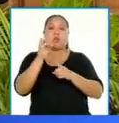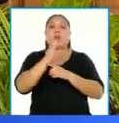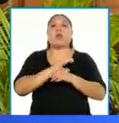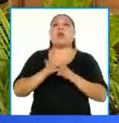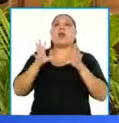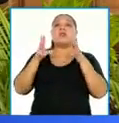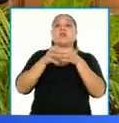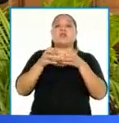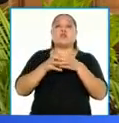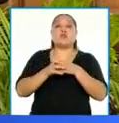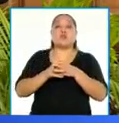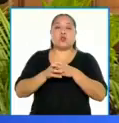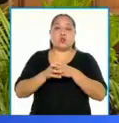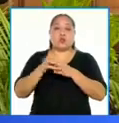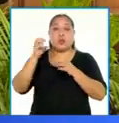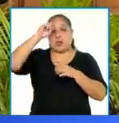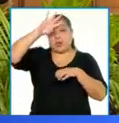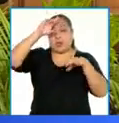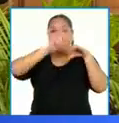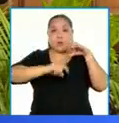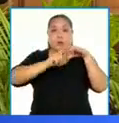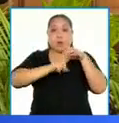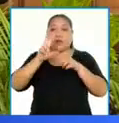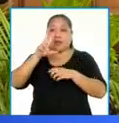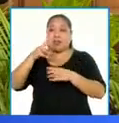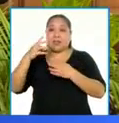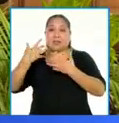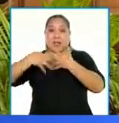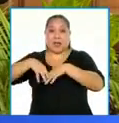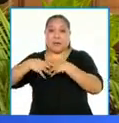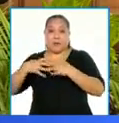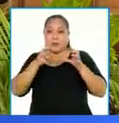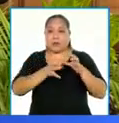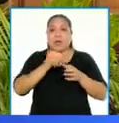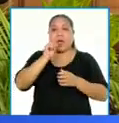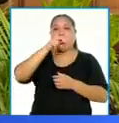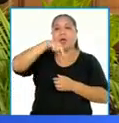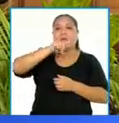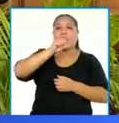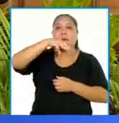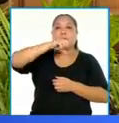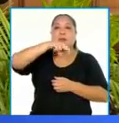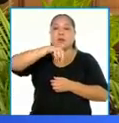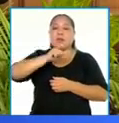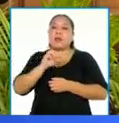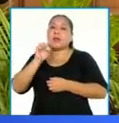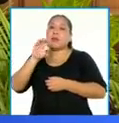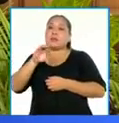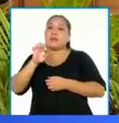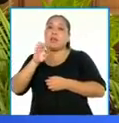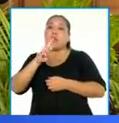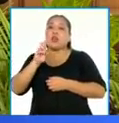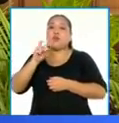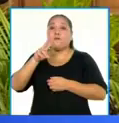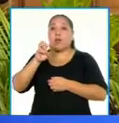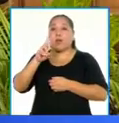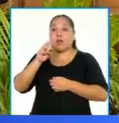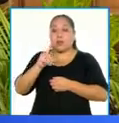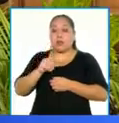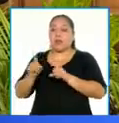Nacional de Minería impulsada por 3 grandes empresas, el caso de Antamina, Cerro Verde y Sauder, que va a